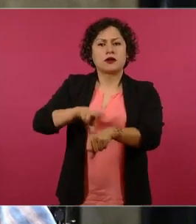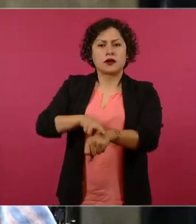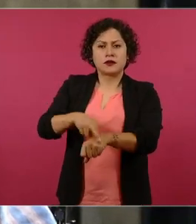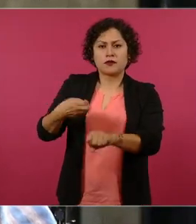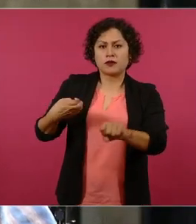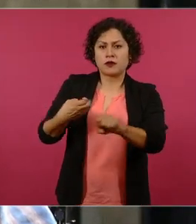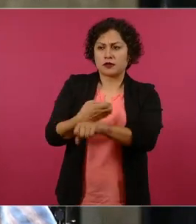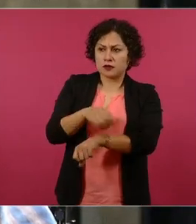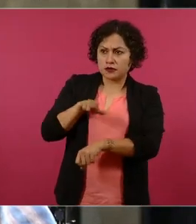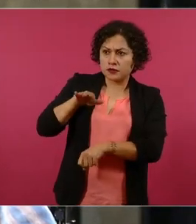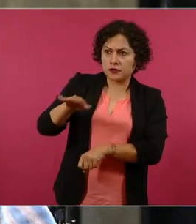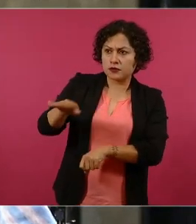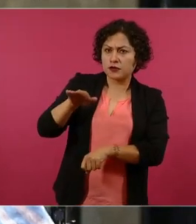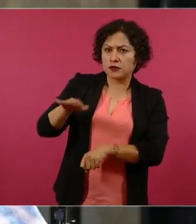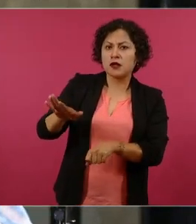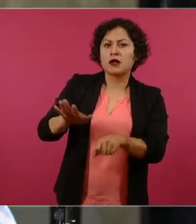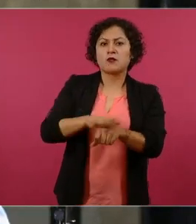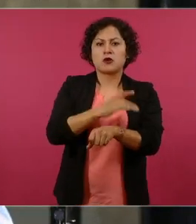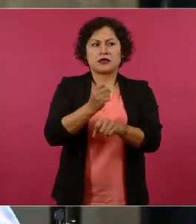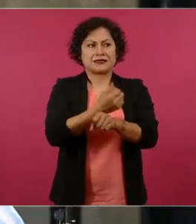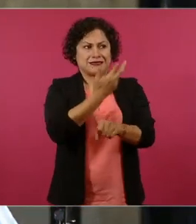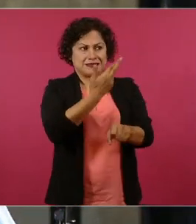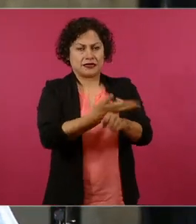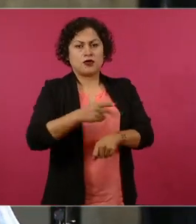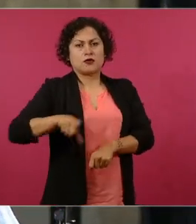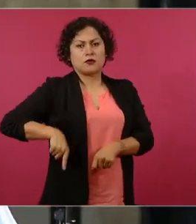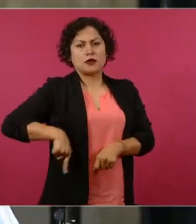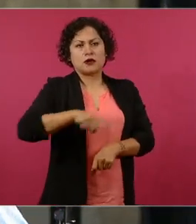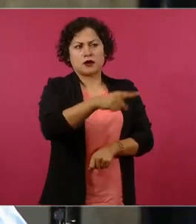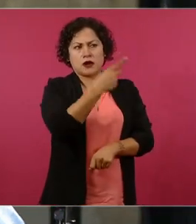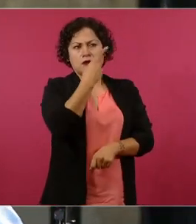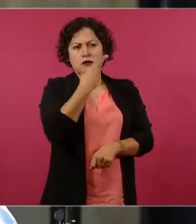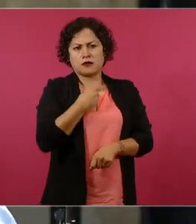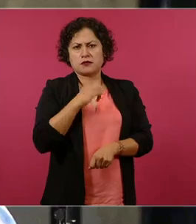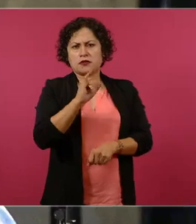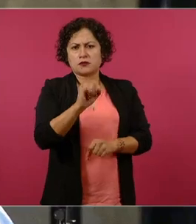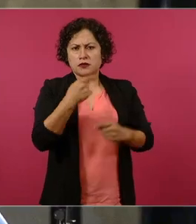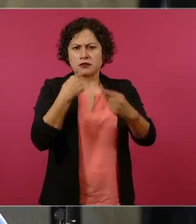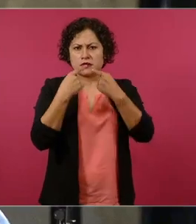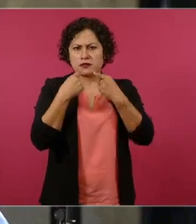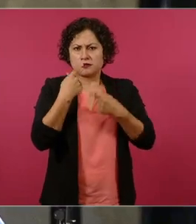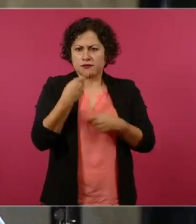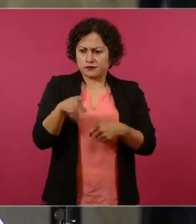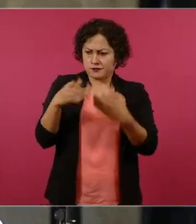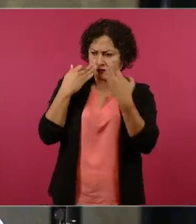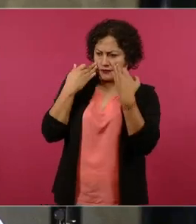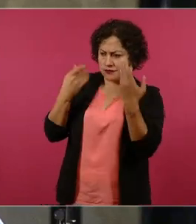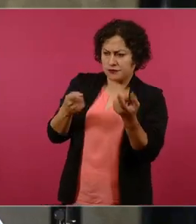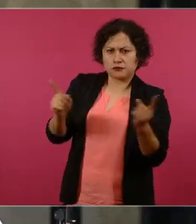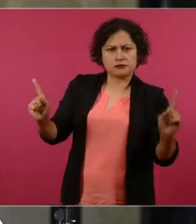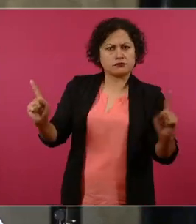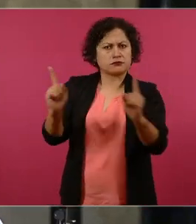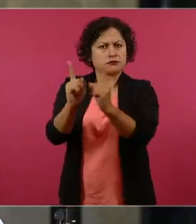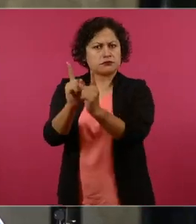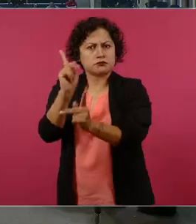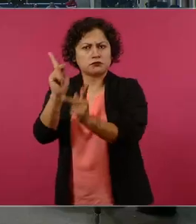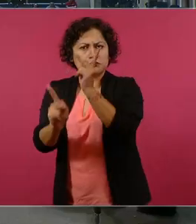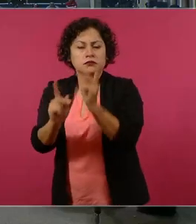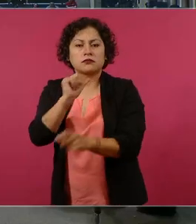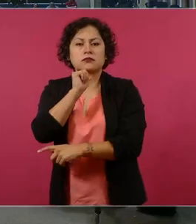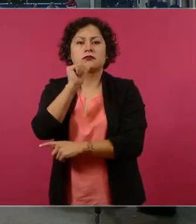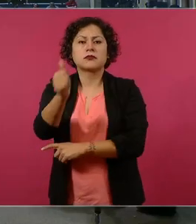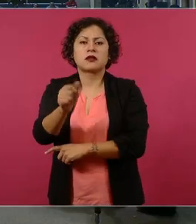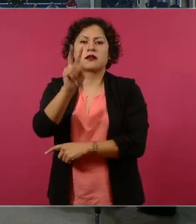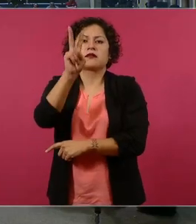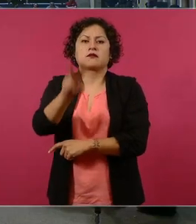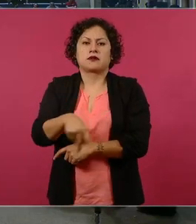si bien el secretario de gobernación ha dicho que ha habido diálogo la idades que esto no se ha dado hemos atestiguado cientos